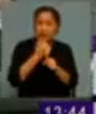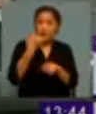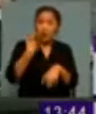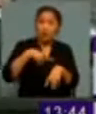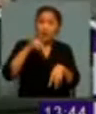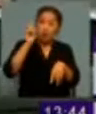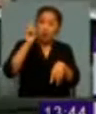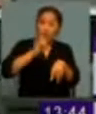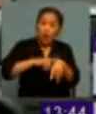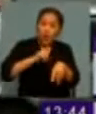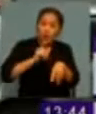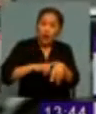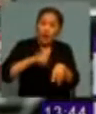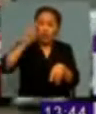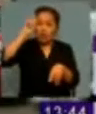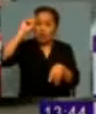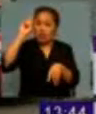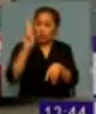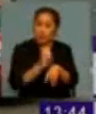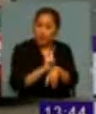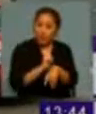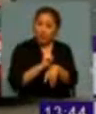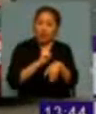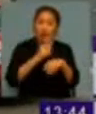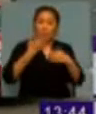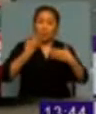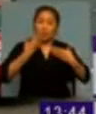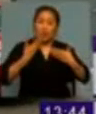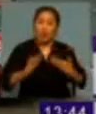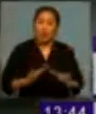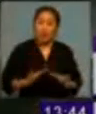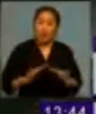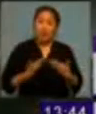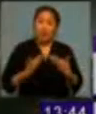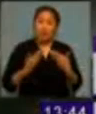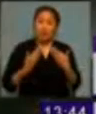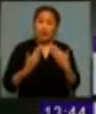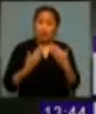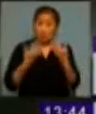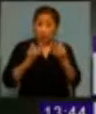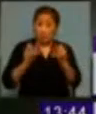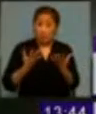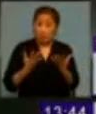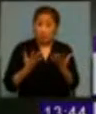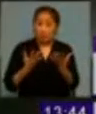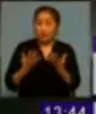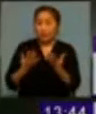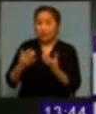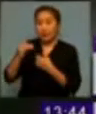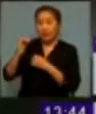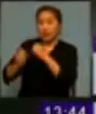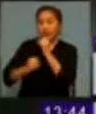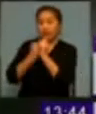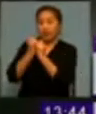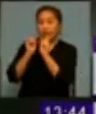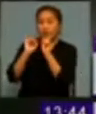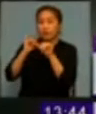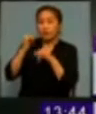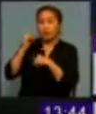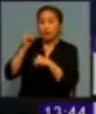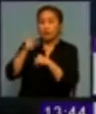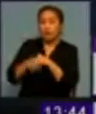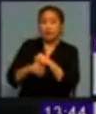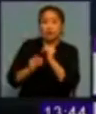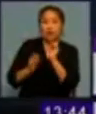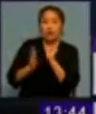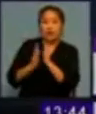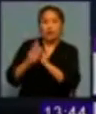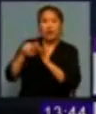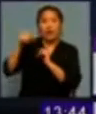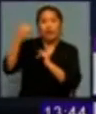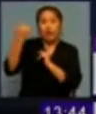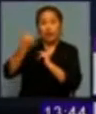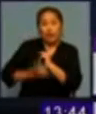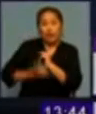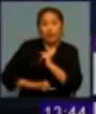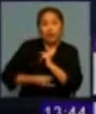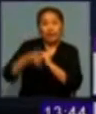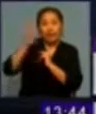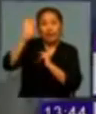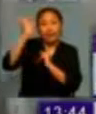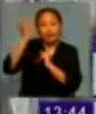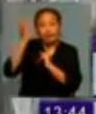los horarios de trabajo las horas de descanso por ahora es de lo que tenemos